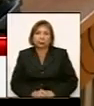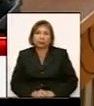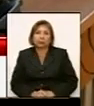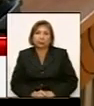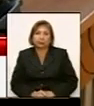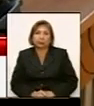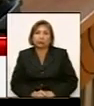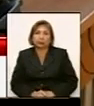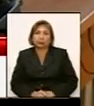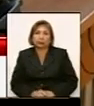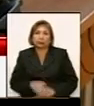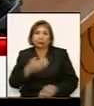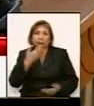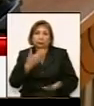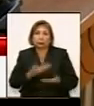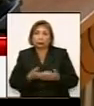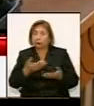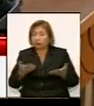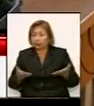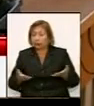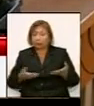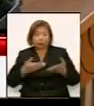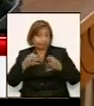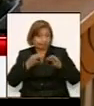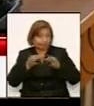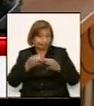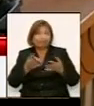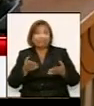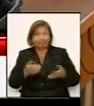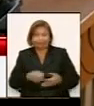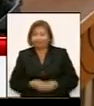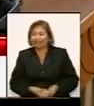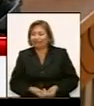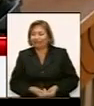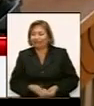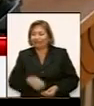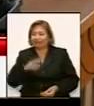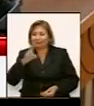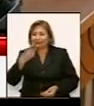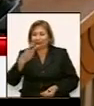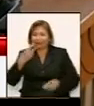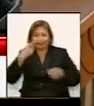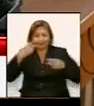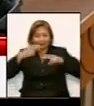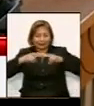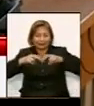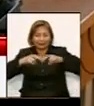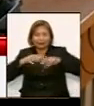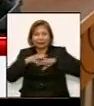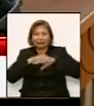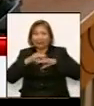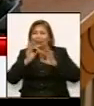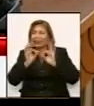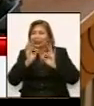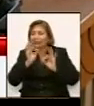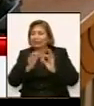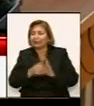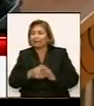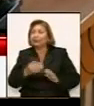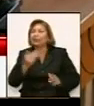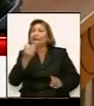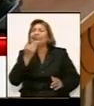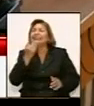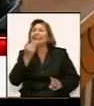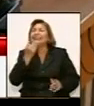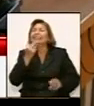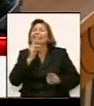Bueno, entonces ya les planteamos un poco el panorama y la segunda parte de nuestra investigación era un poco entender quién debe